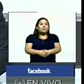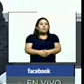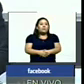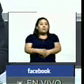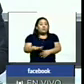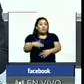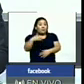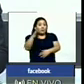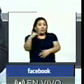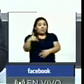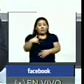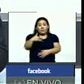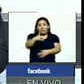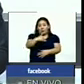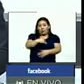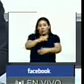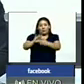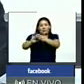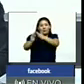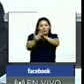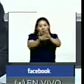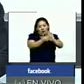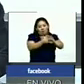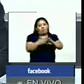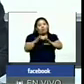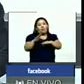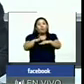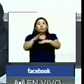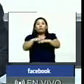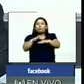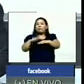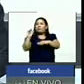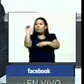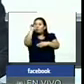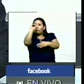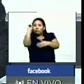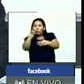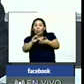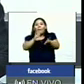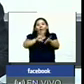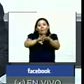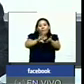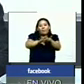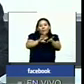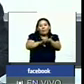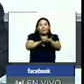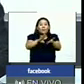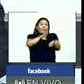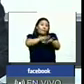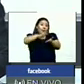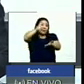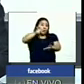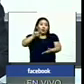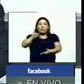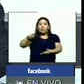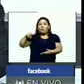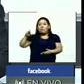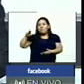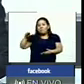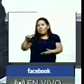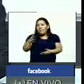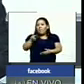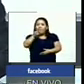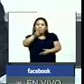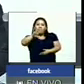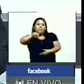Y el Ministerio de Vivienda anunció reducciones en las tasas y primas para viviendas nuevas de hasta por 25 mil dólares. Preste